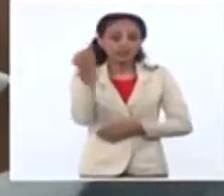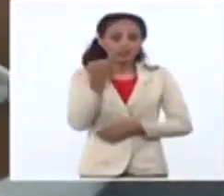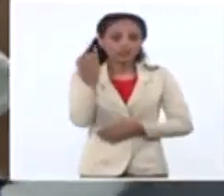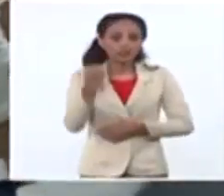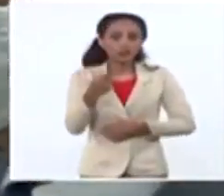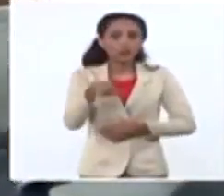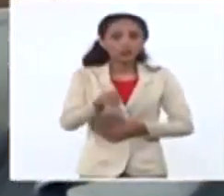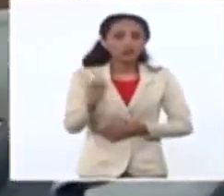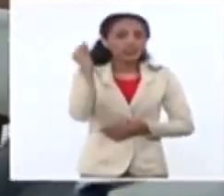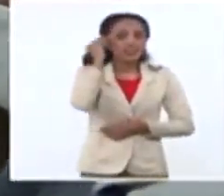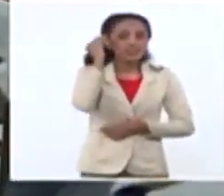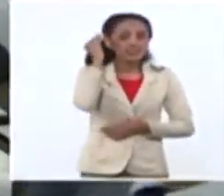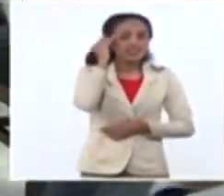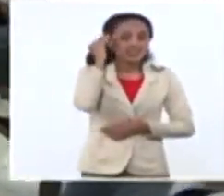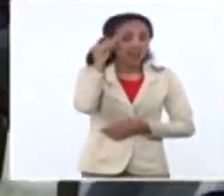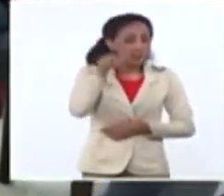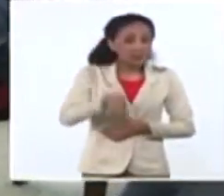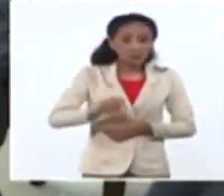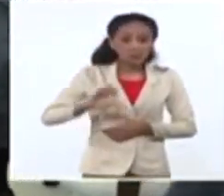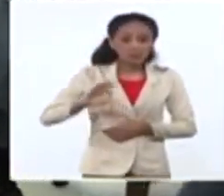saben perfectamente,